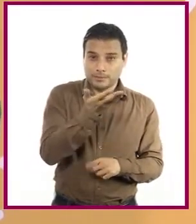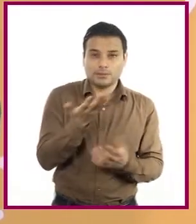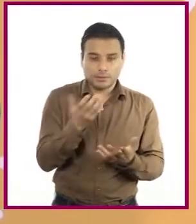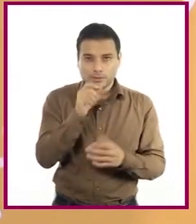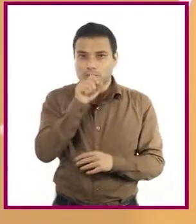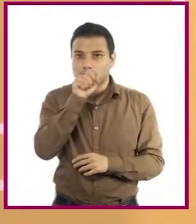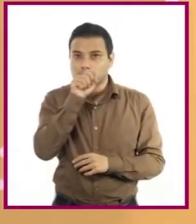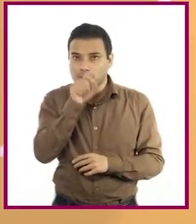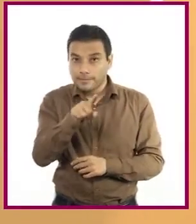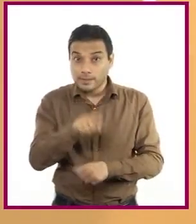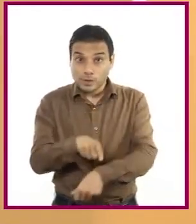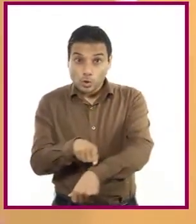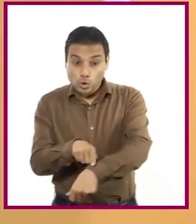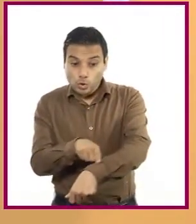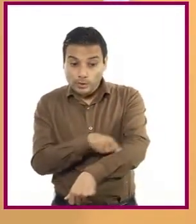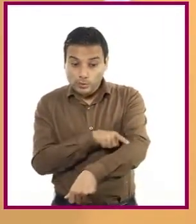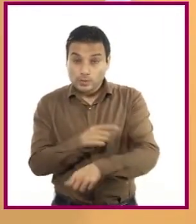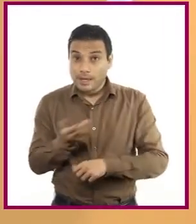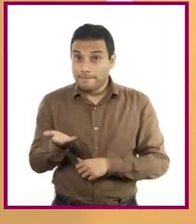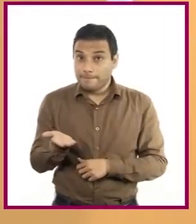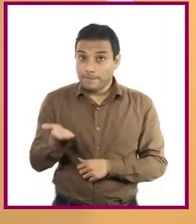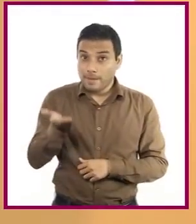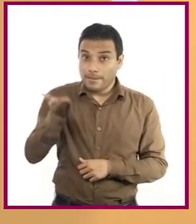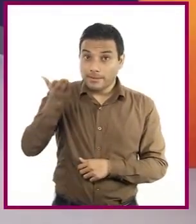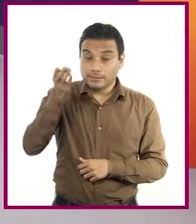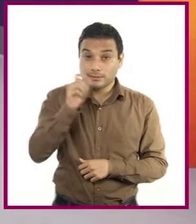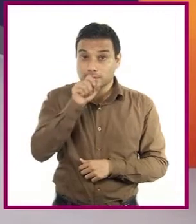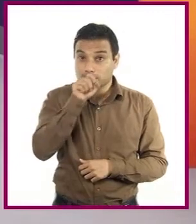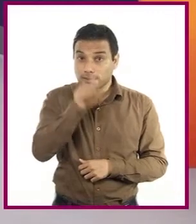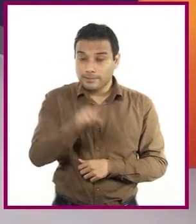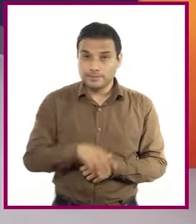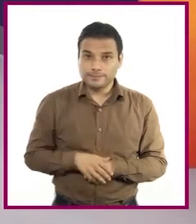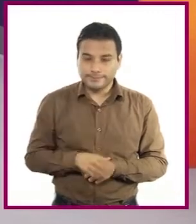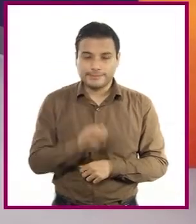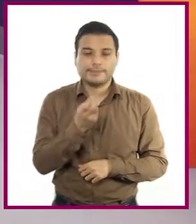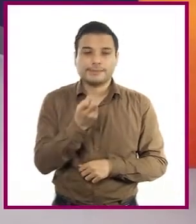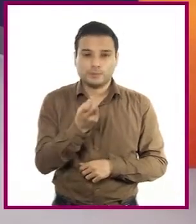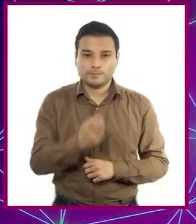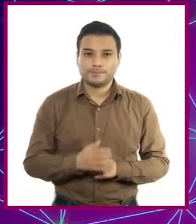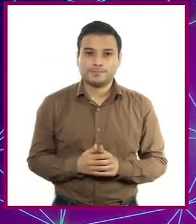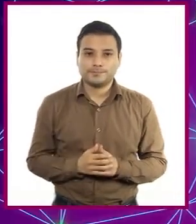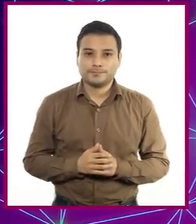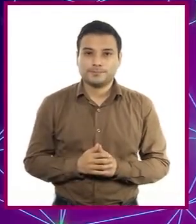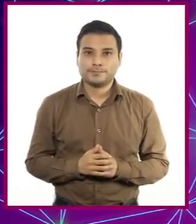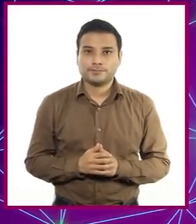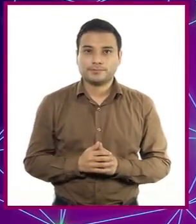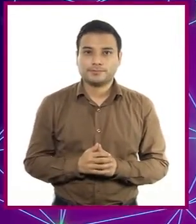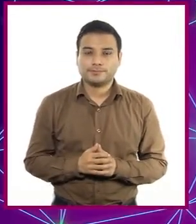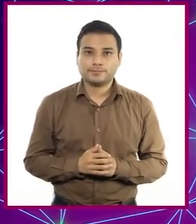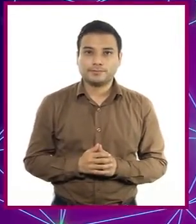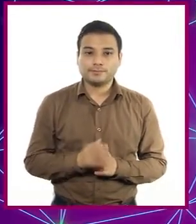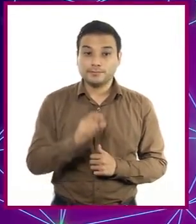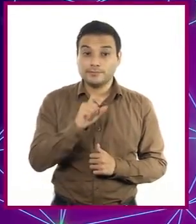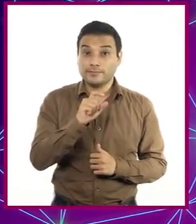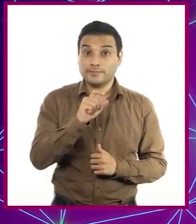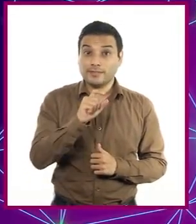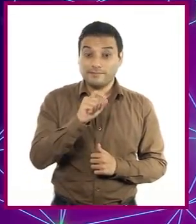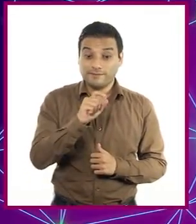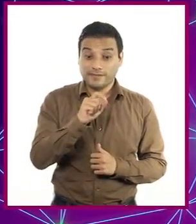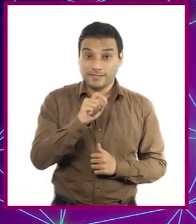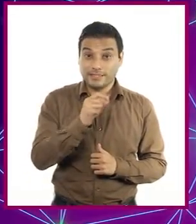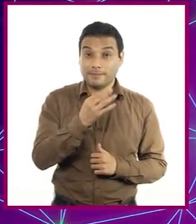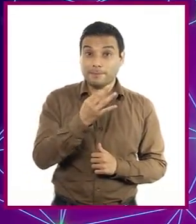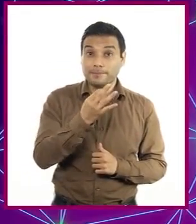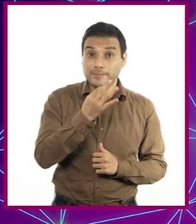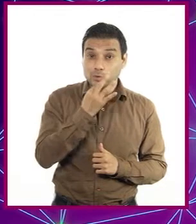la longitud calada, en la misma proporción. Es correcto. Como por cada 20 minutos de operación de